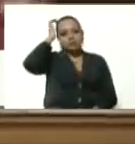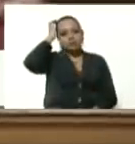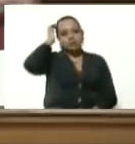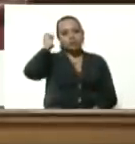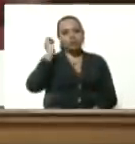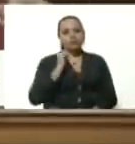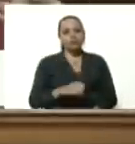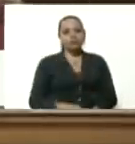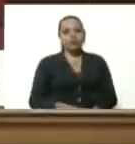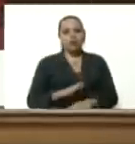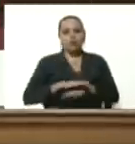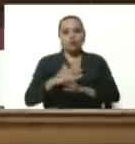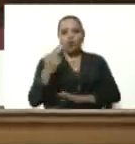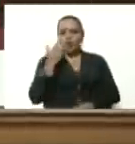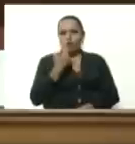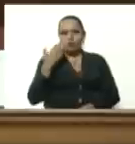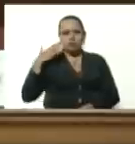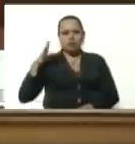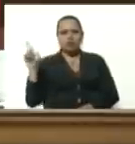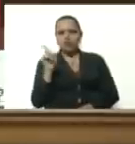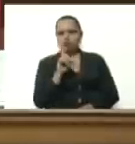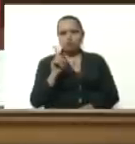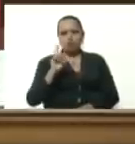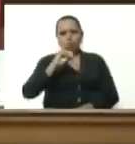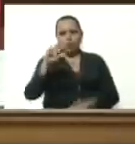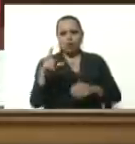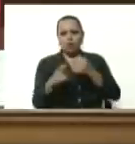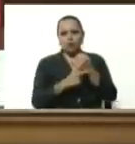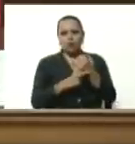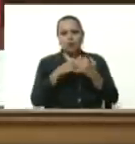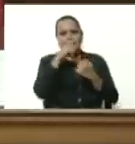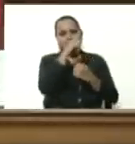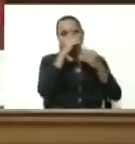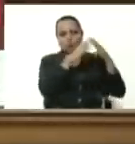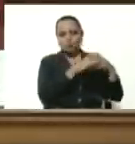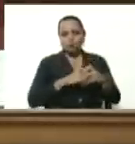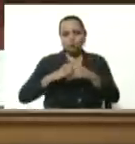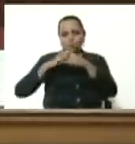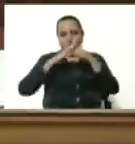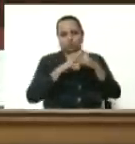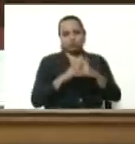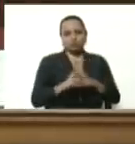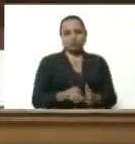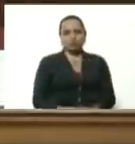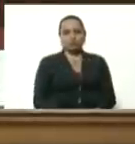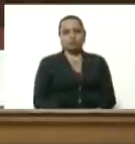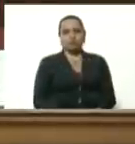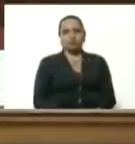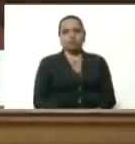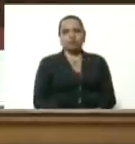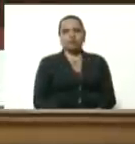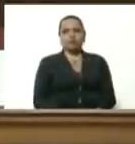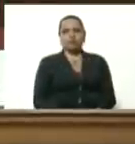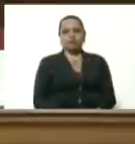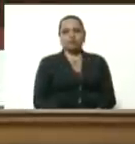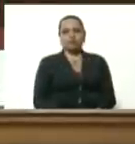Porque el compromiso de ellos no es con Juanito Limaña, es con los gringos. Es con los gringos,